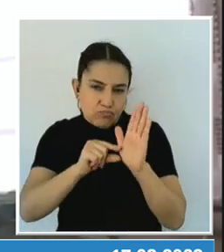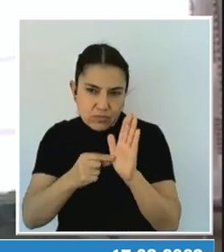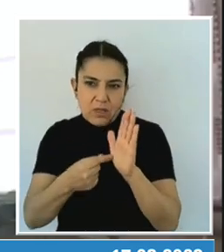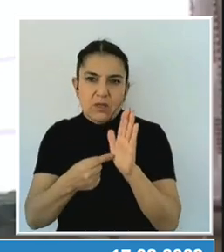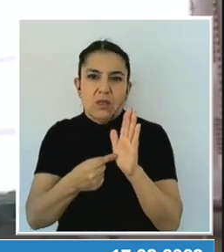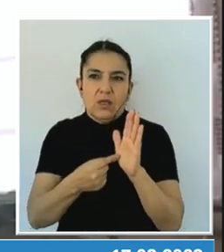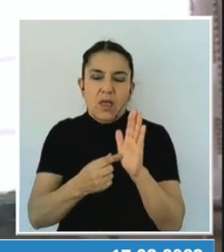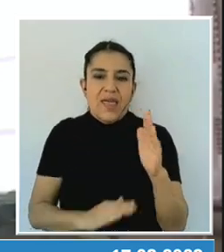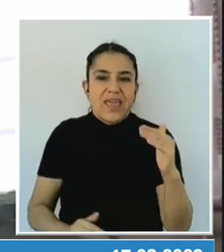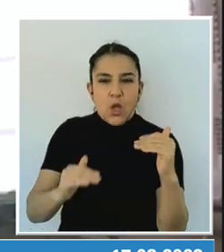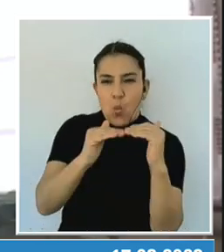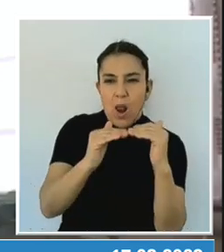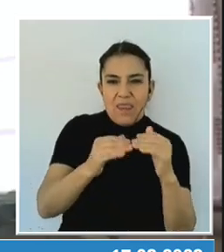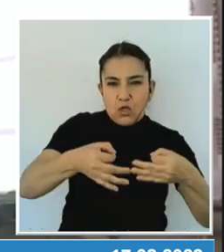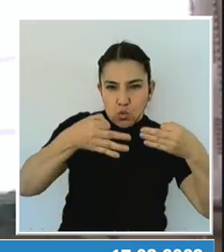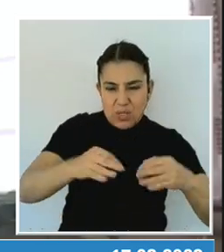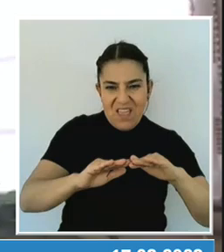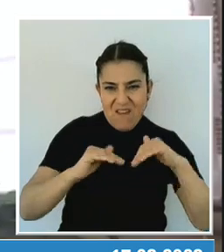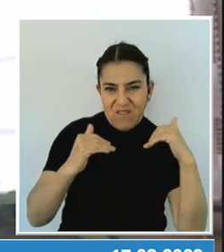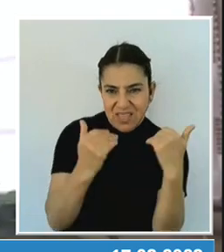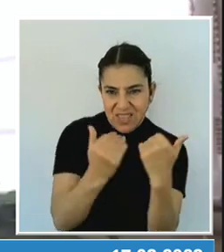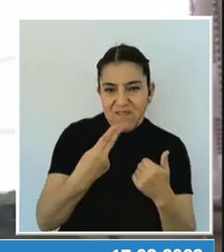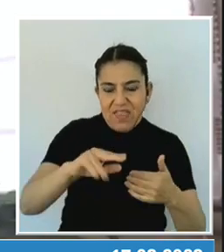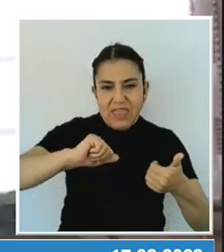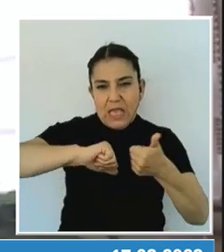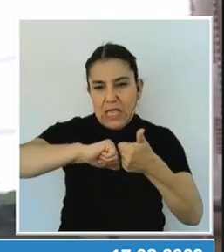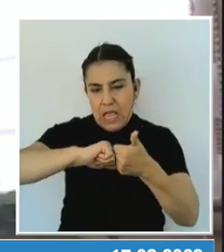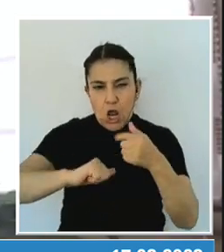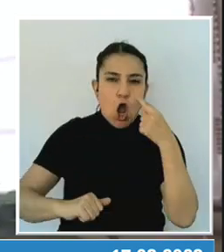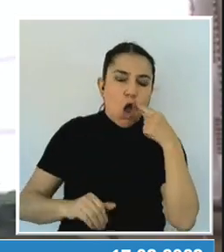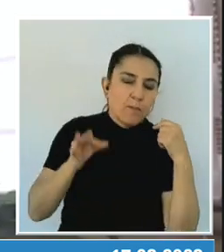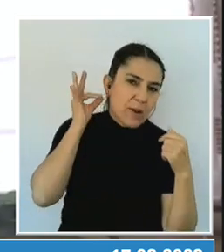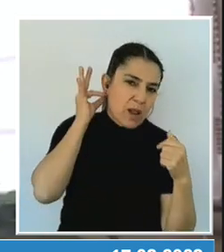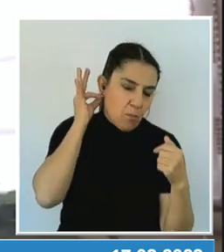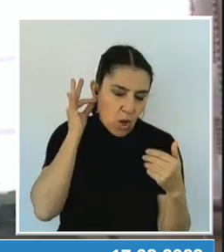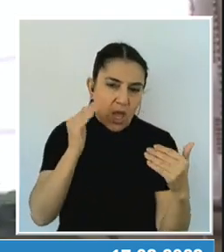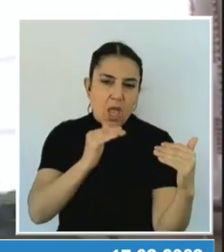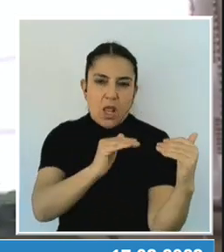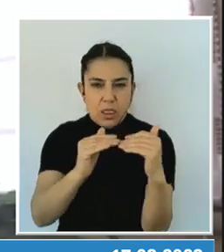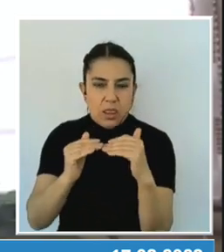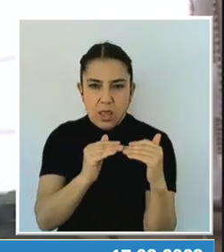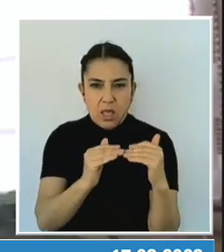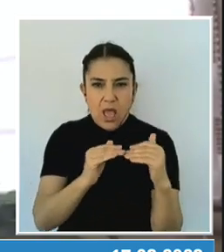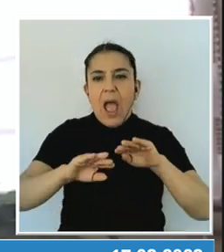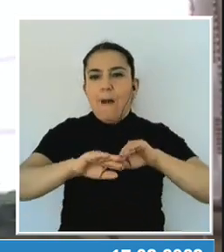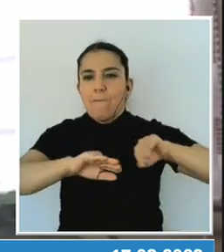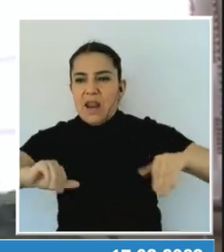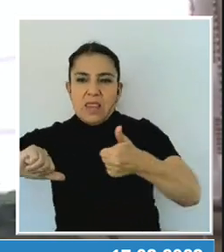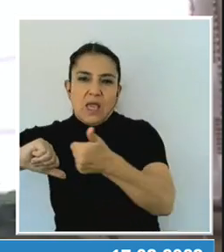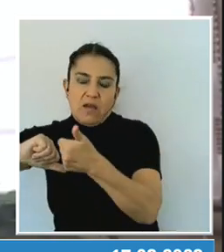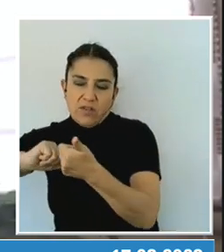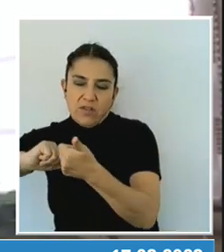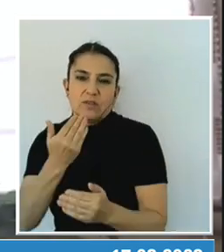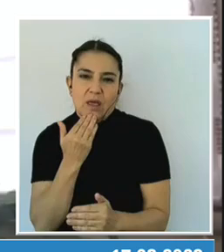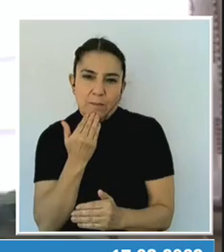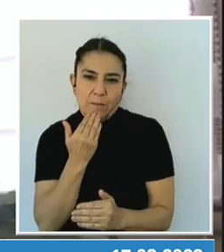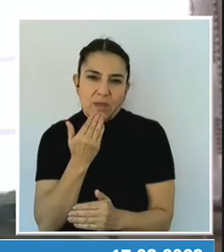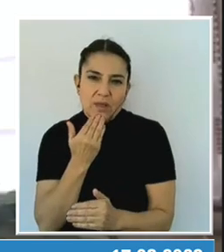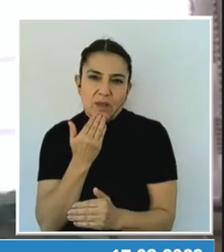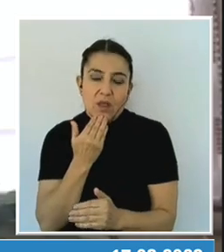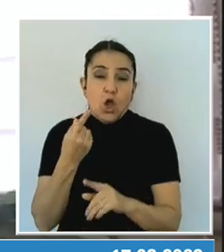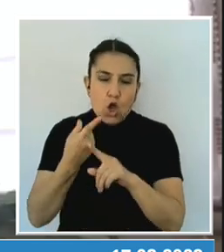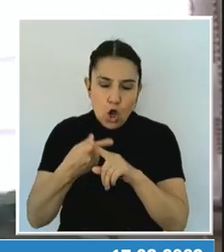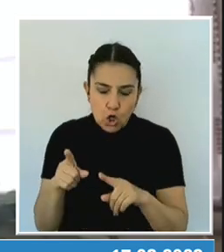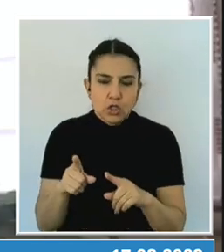o efectiva de género, ¿no? Entre hombres y mujeres, más allá de la paridad, sino que han aparecido otras